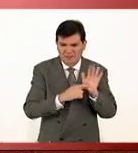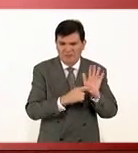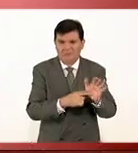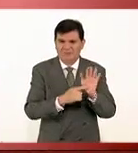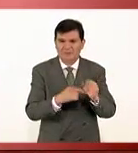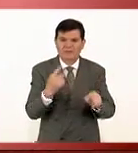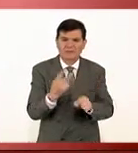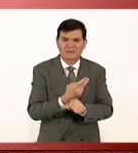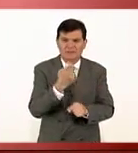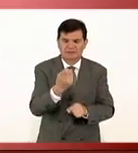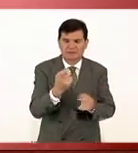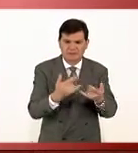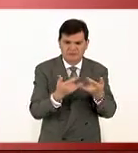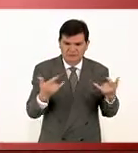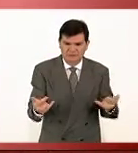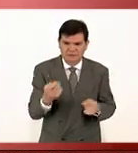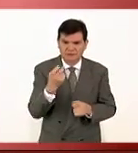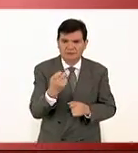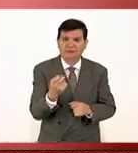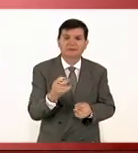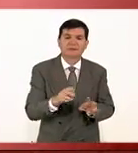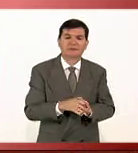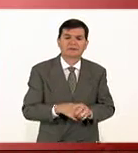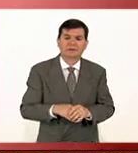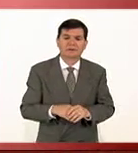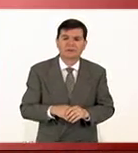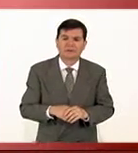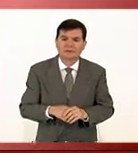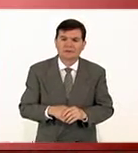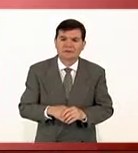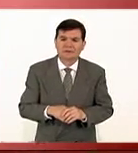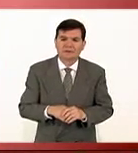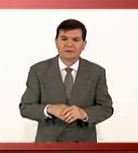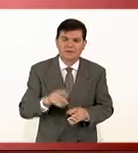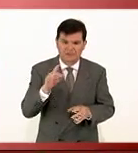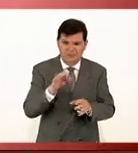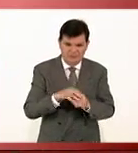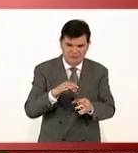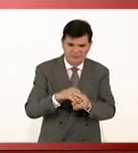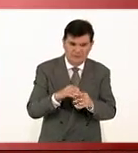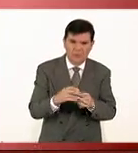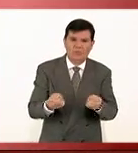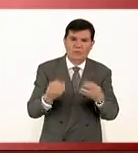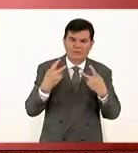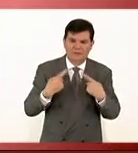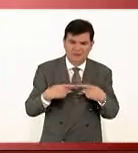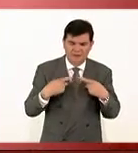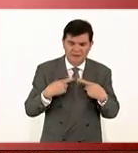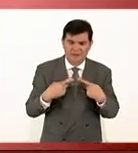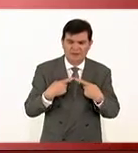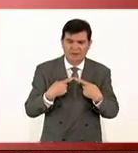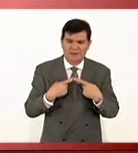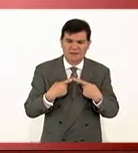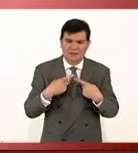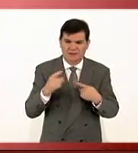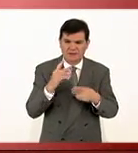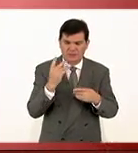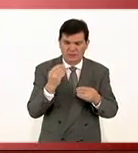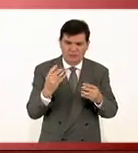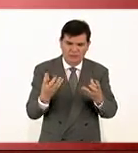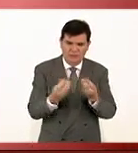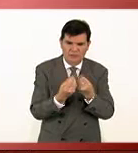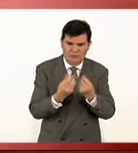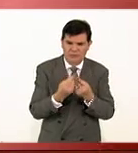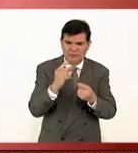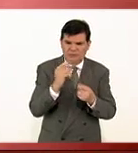está pasando ya en el histórico, que es el elector, la cantidad de gente que no se clasifica, no